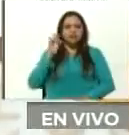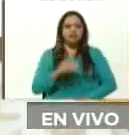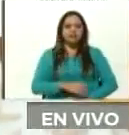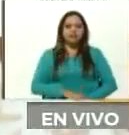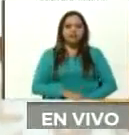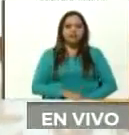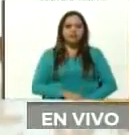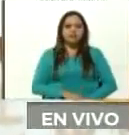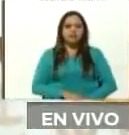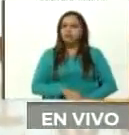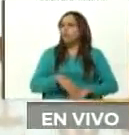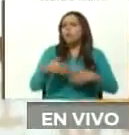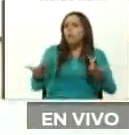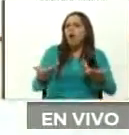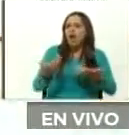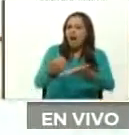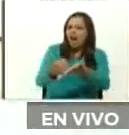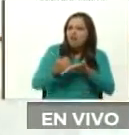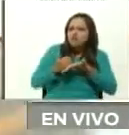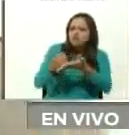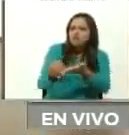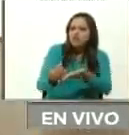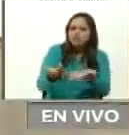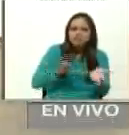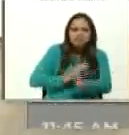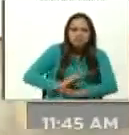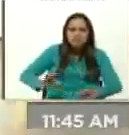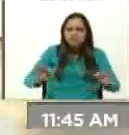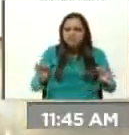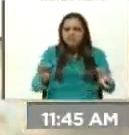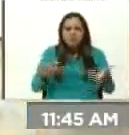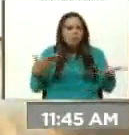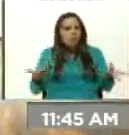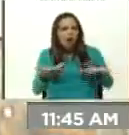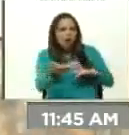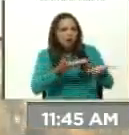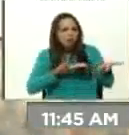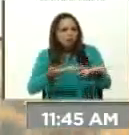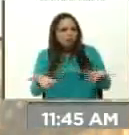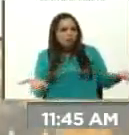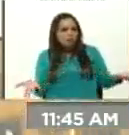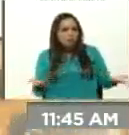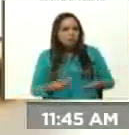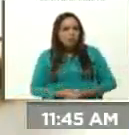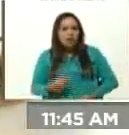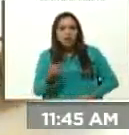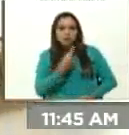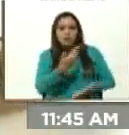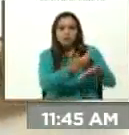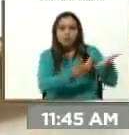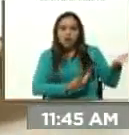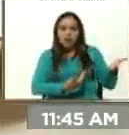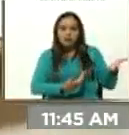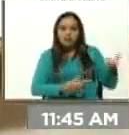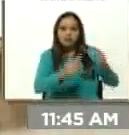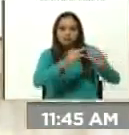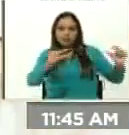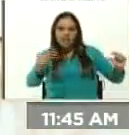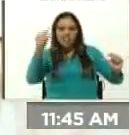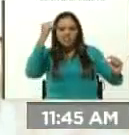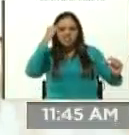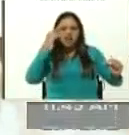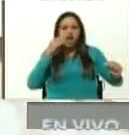¿Cuál cooperación hubo? ¿Cuál colaboración hubo? Una carta fechada en el mes de octubre del año